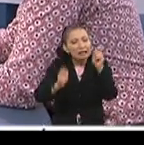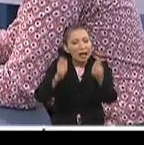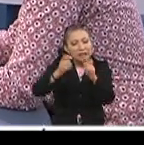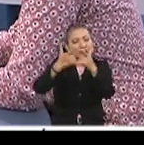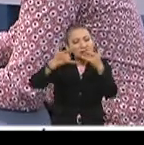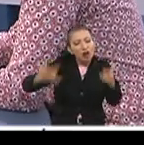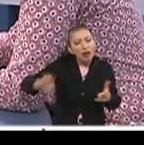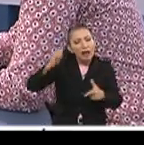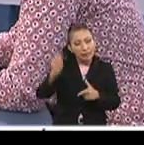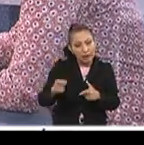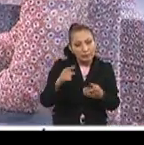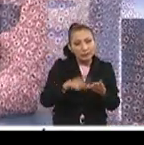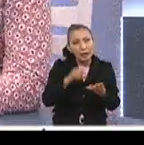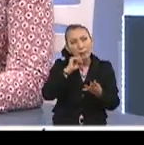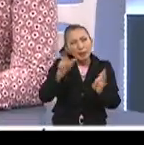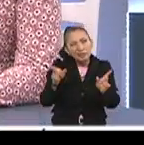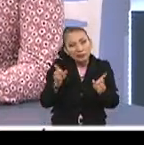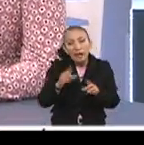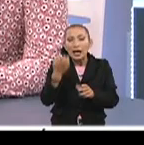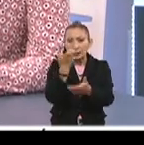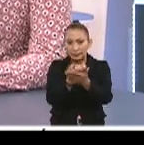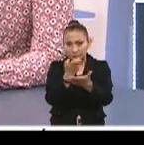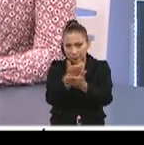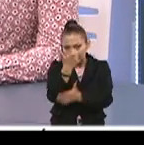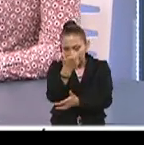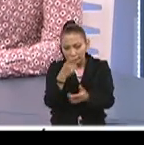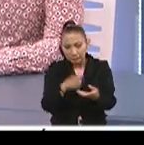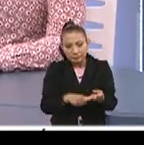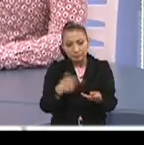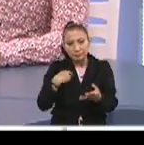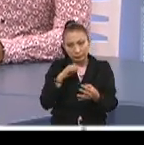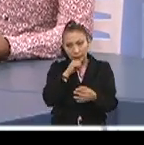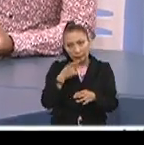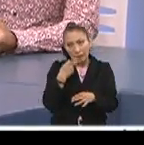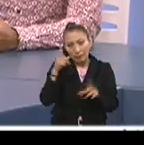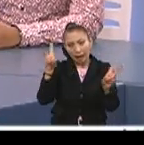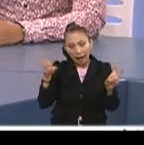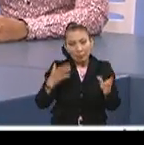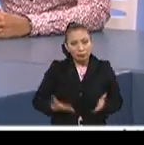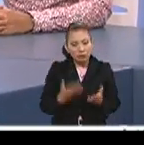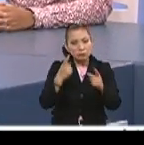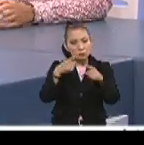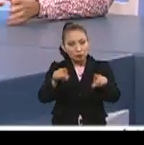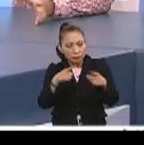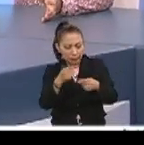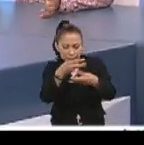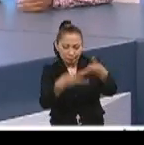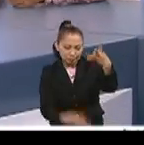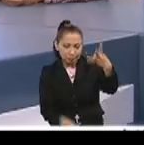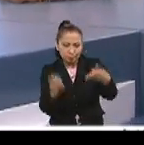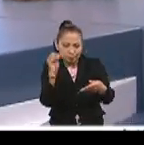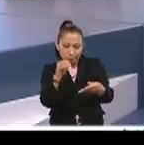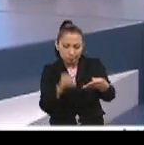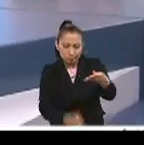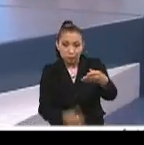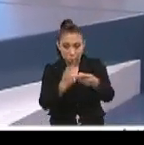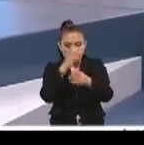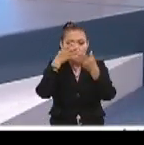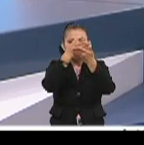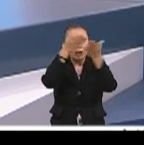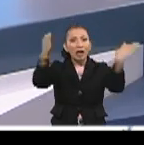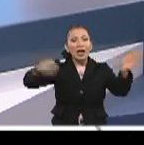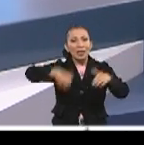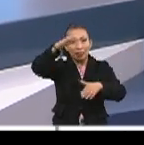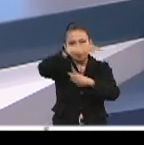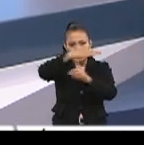hechos históricos, también un poco sobre economía, al final también hablan de danza, música, en general es un gran panorama de la